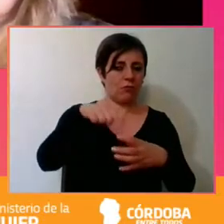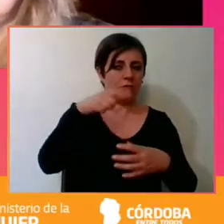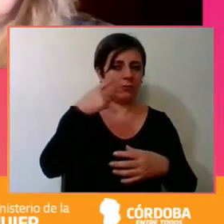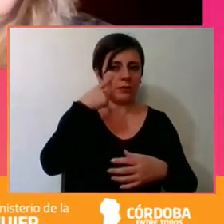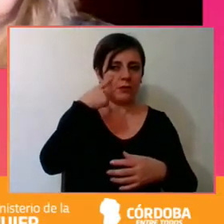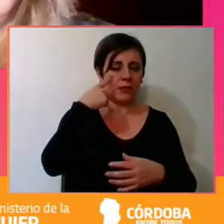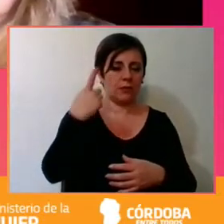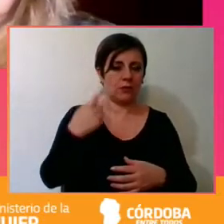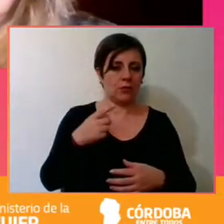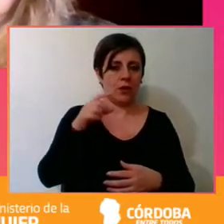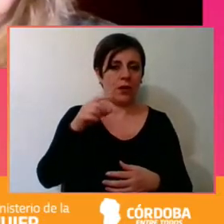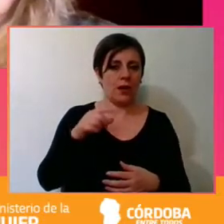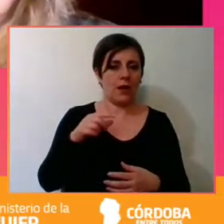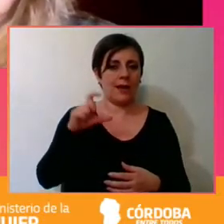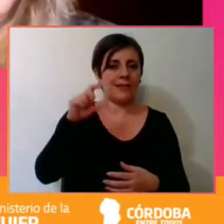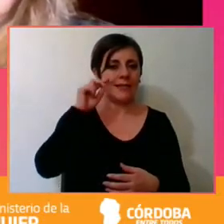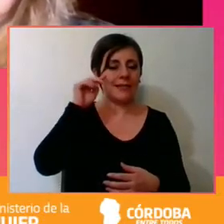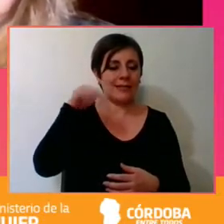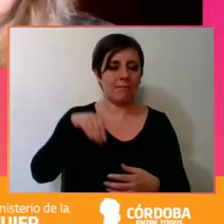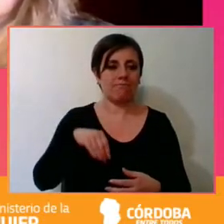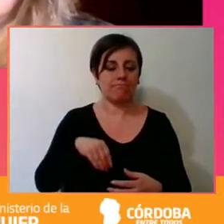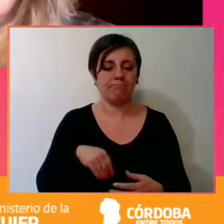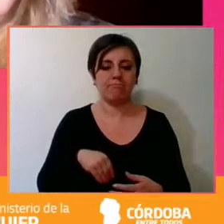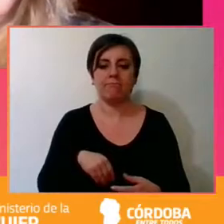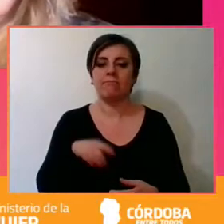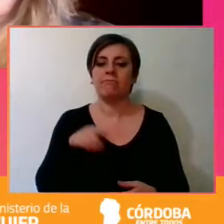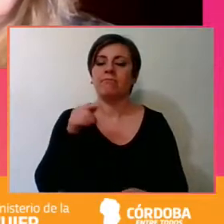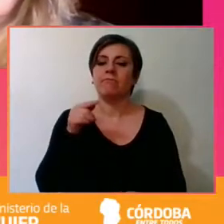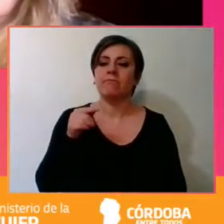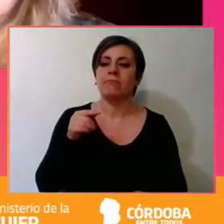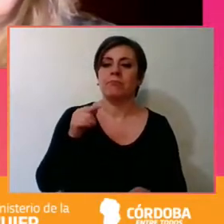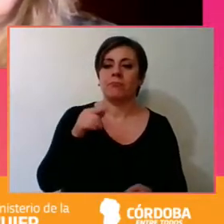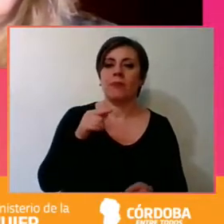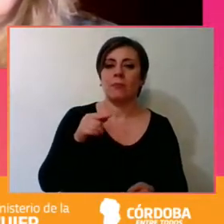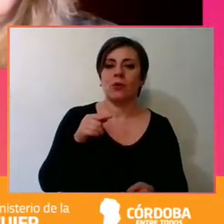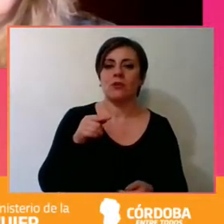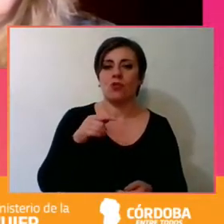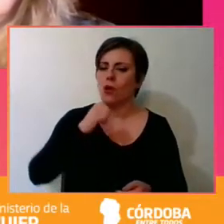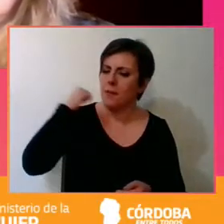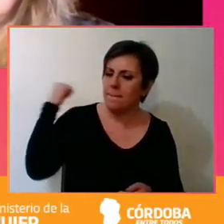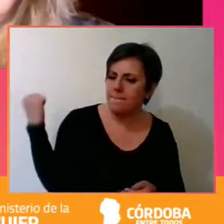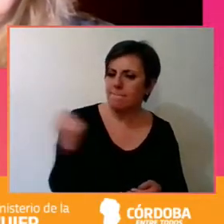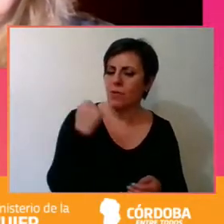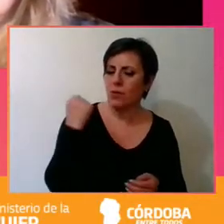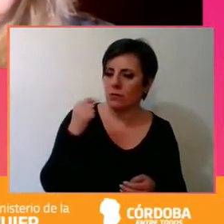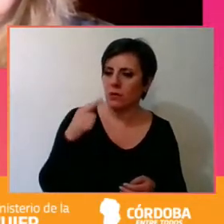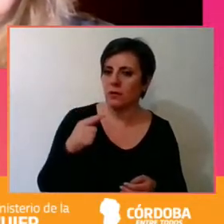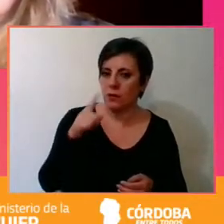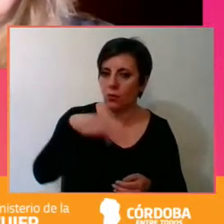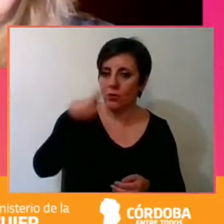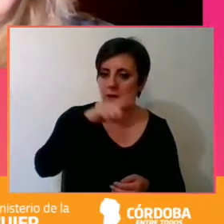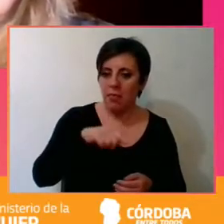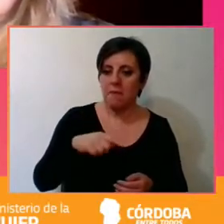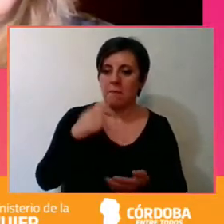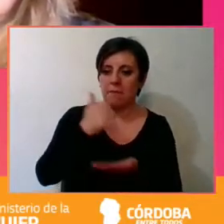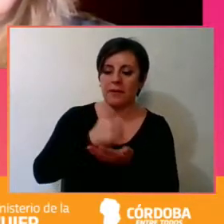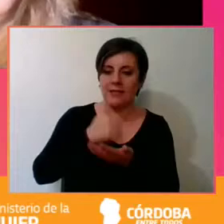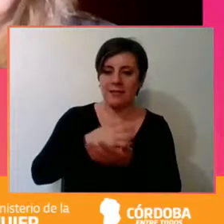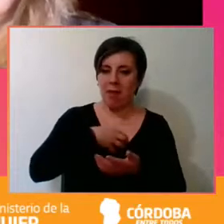como lo es la CIM. Por eso es fundamental para quienes participan de esta diplomatura que